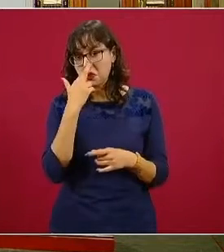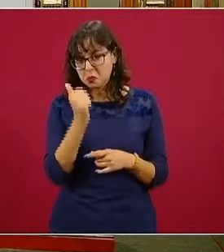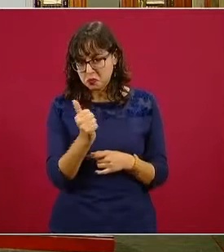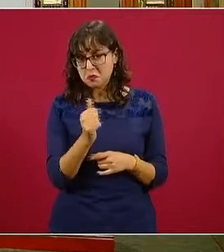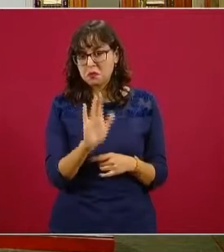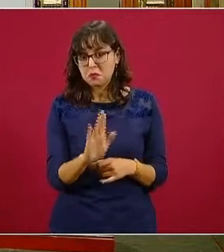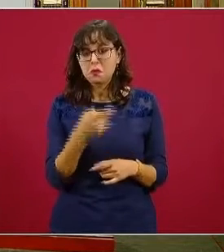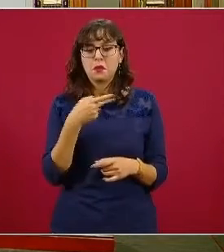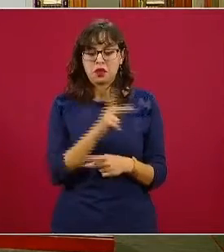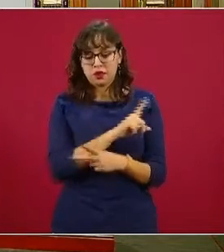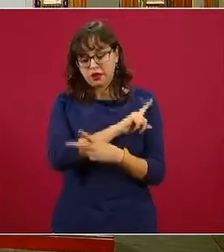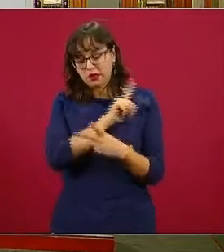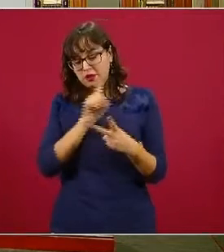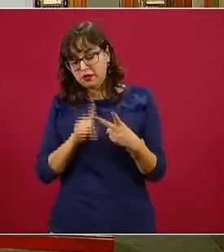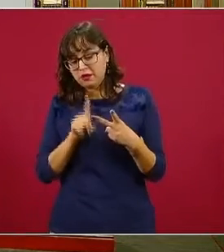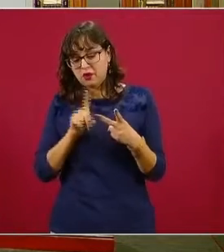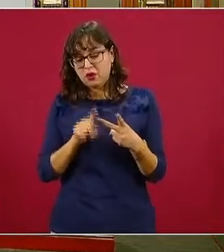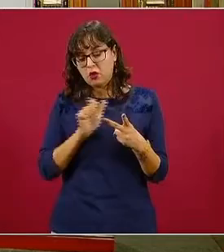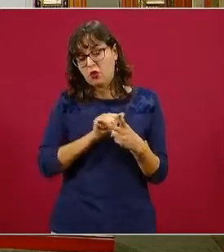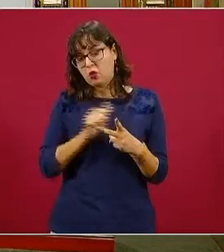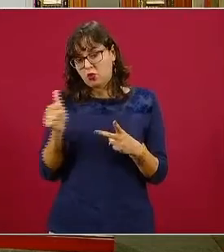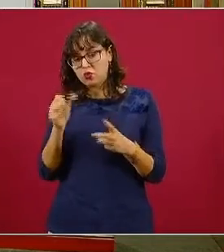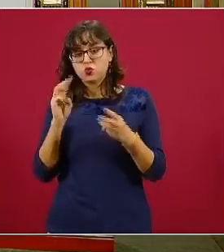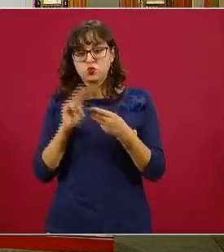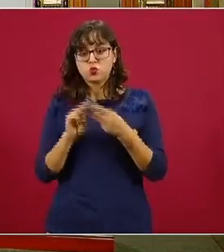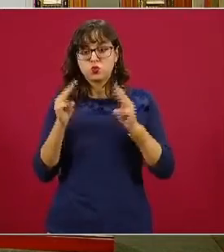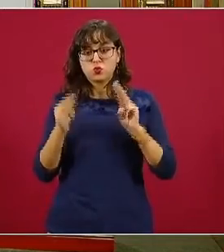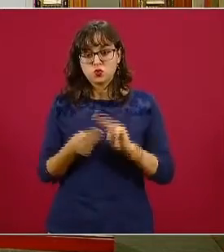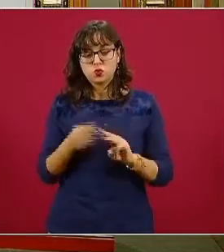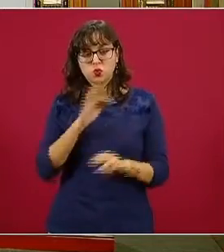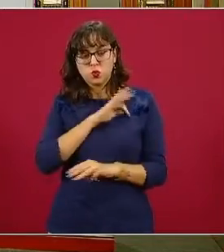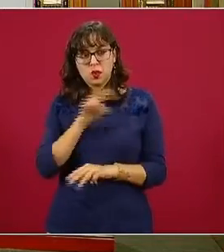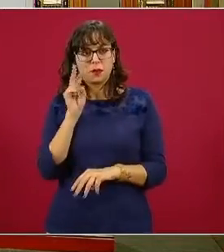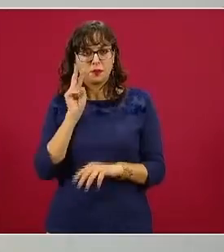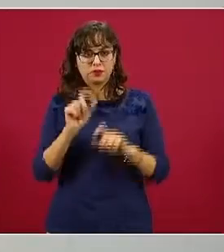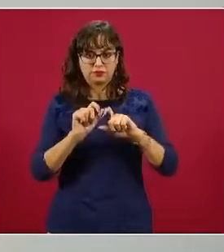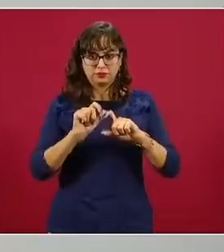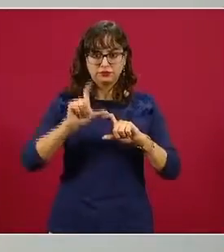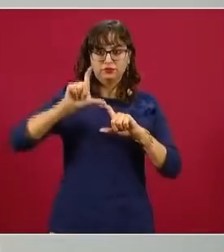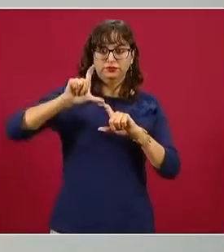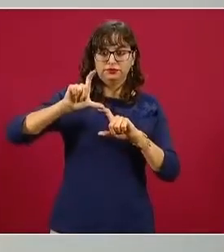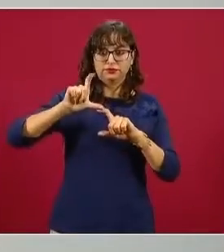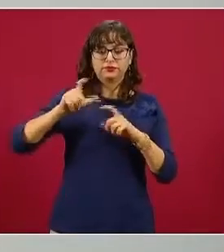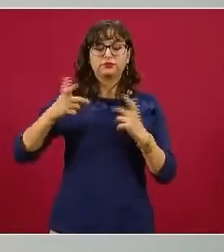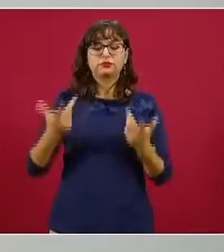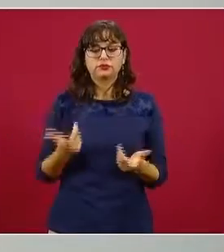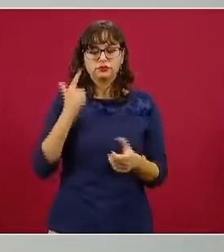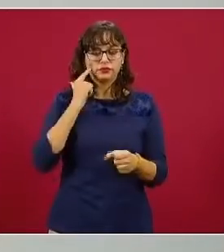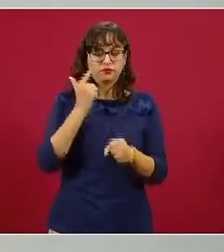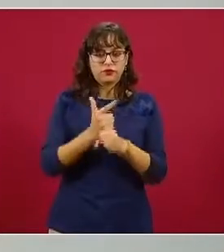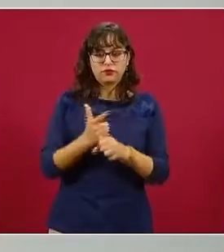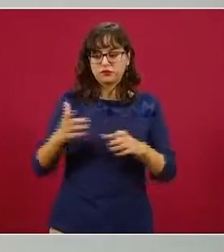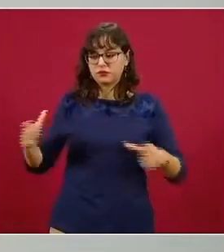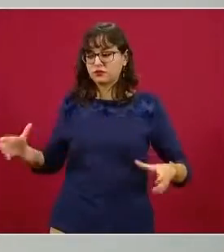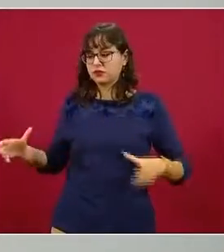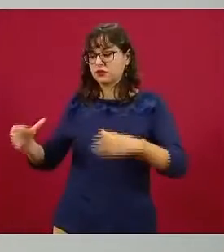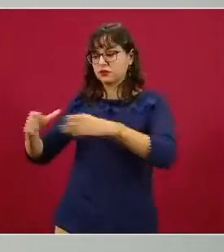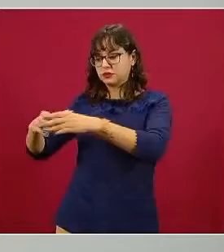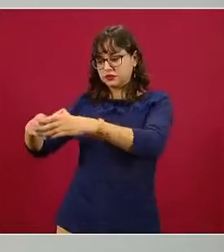dos complementan y pueden haber representado este incremento en la identificación de casos sospechosos a